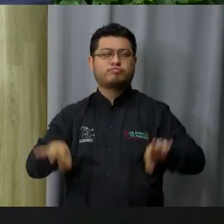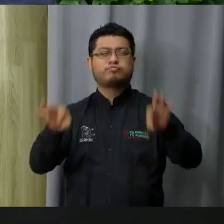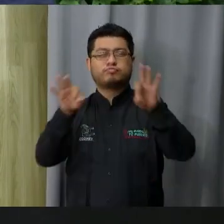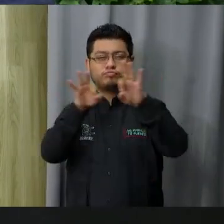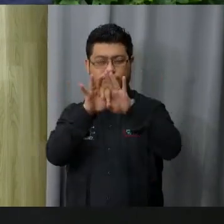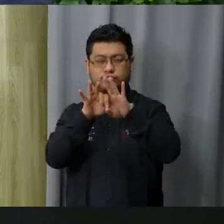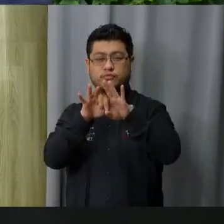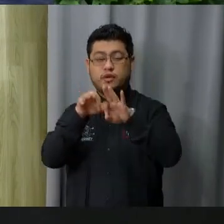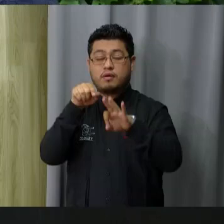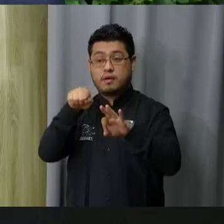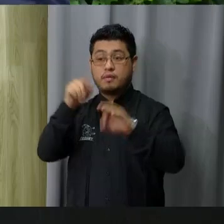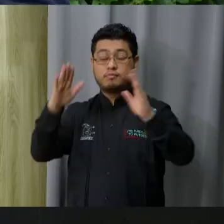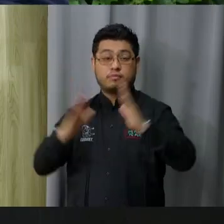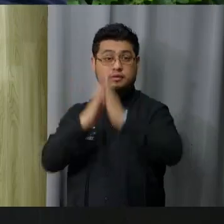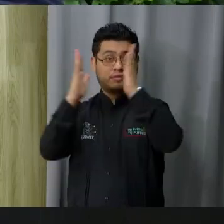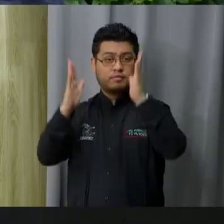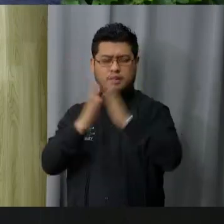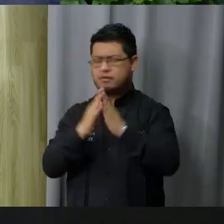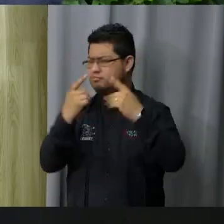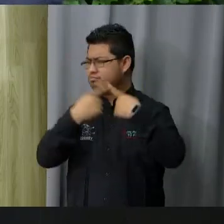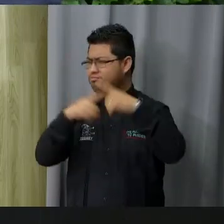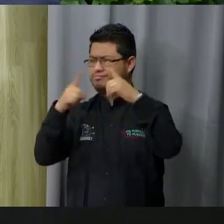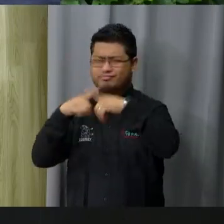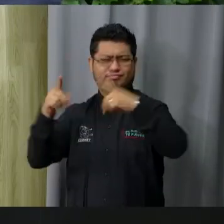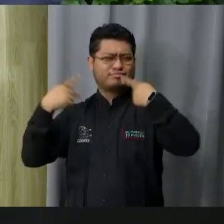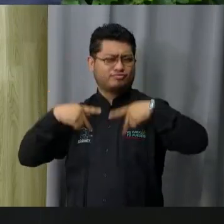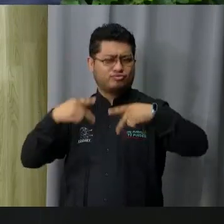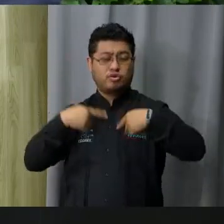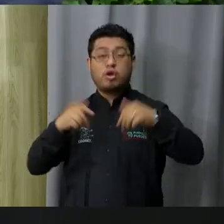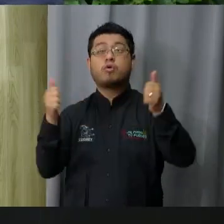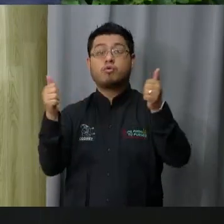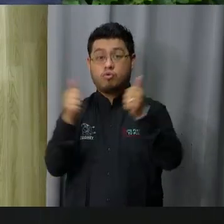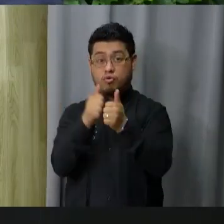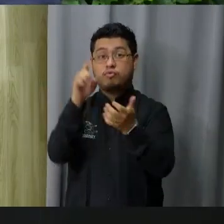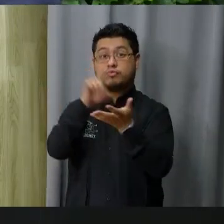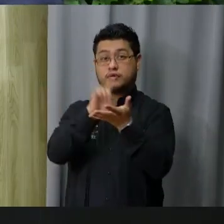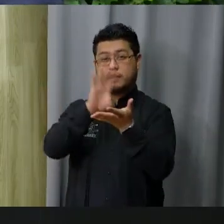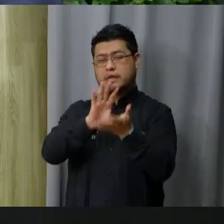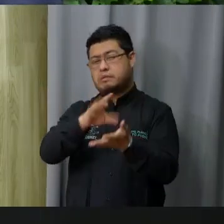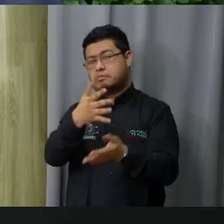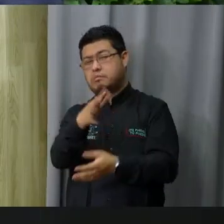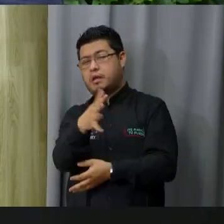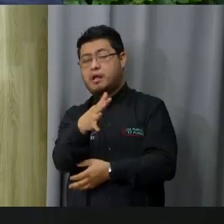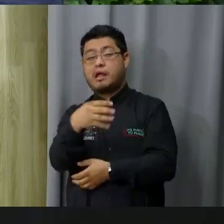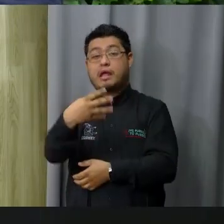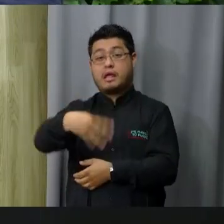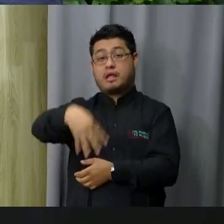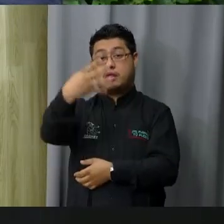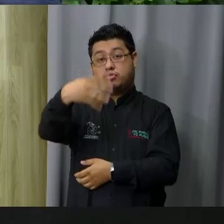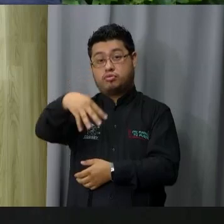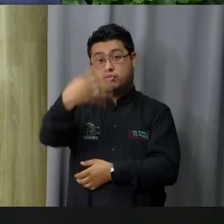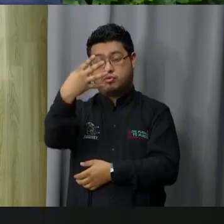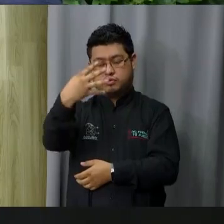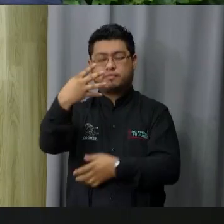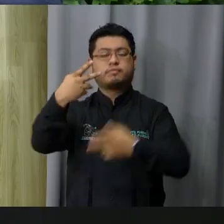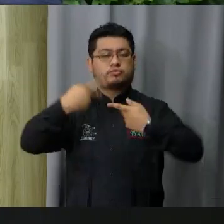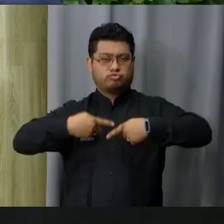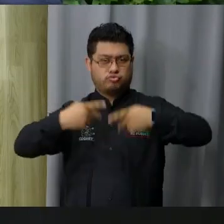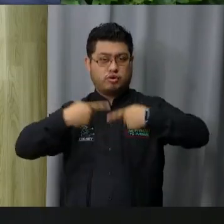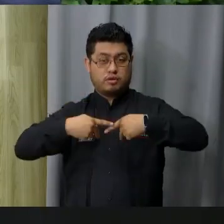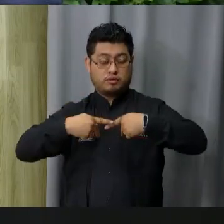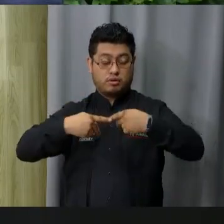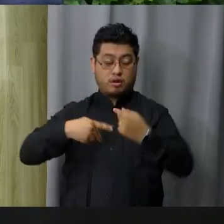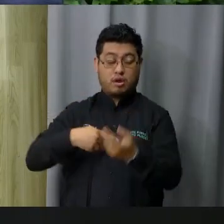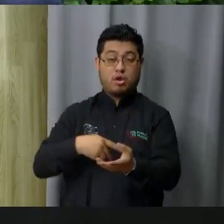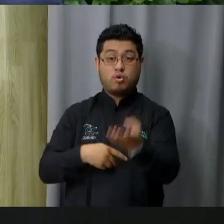participar varios modelos, aproximadamente unos 14 modelos. De ellos, 9 modelos tienen un